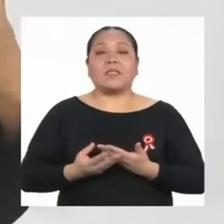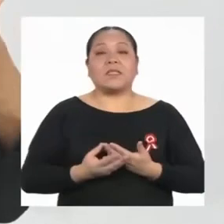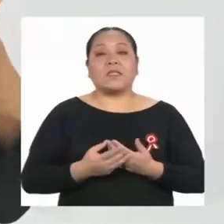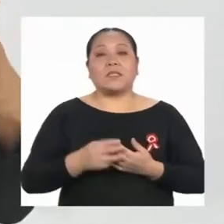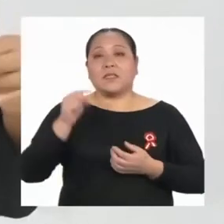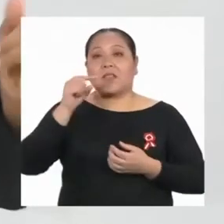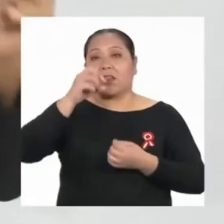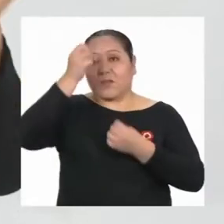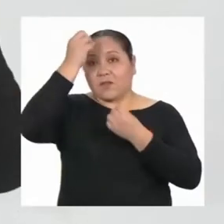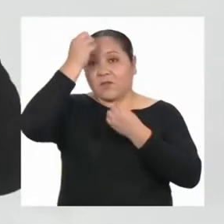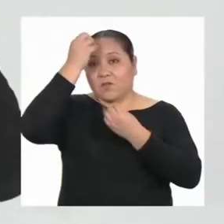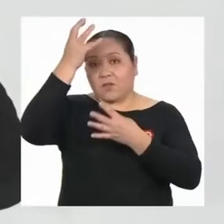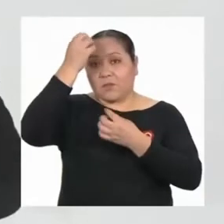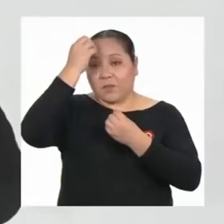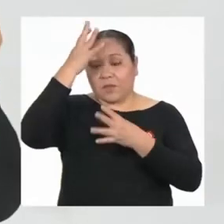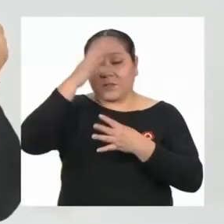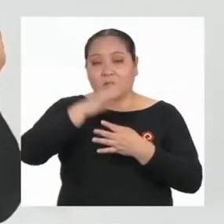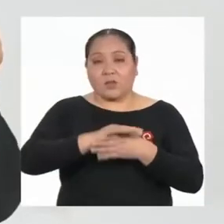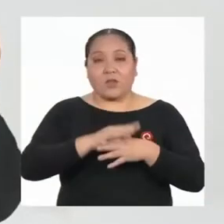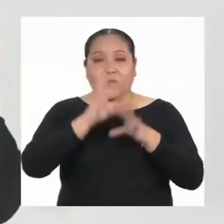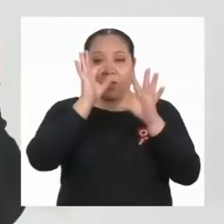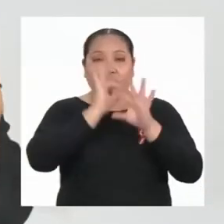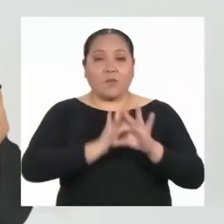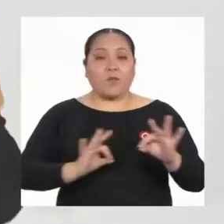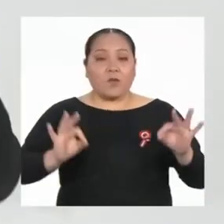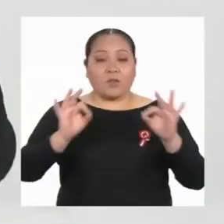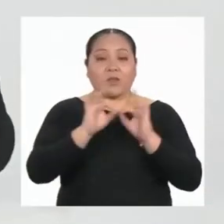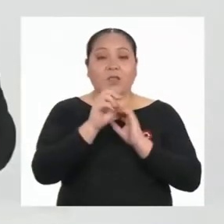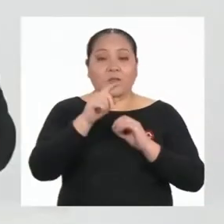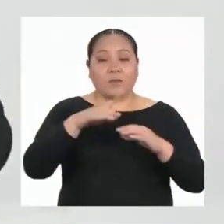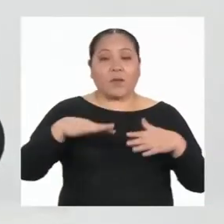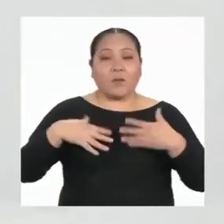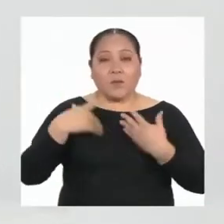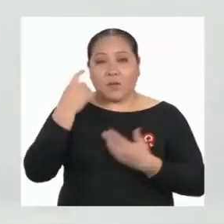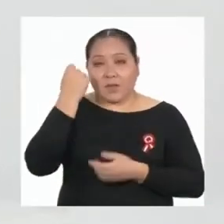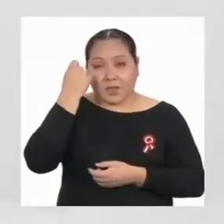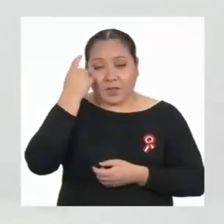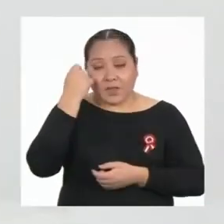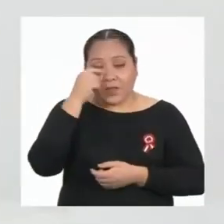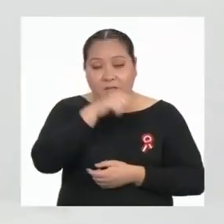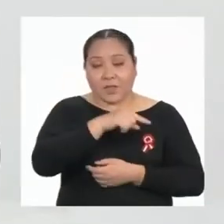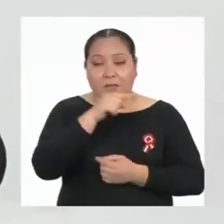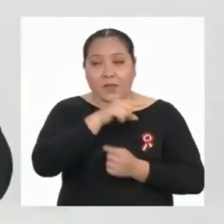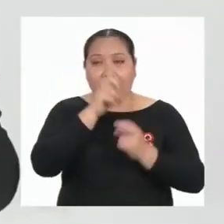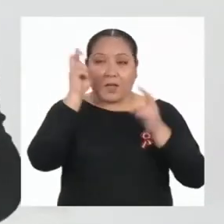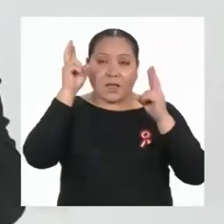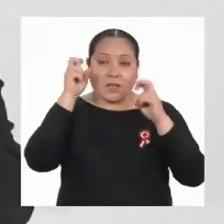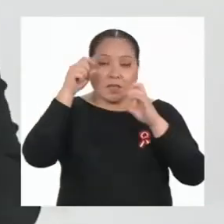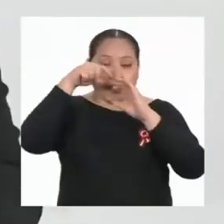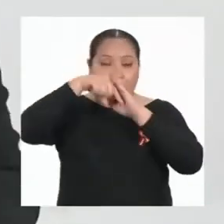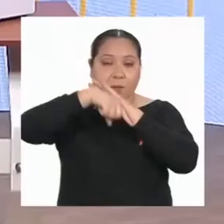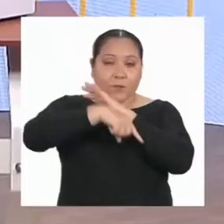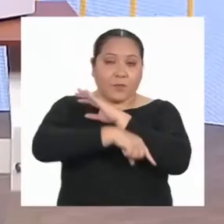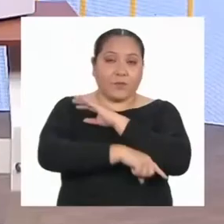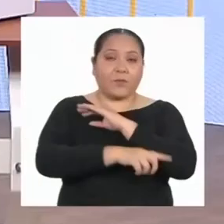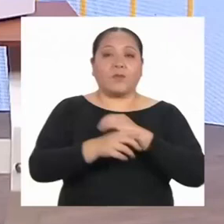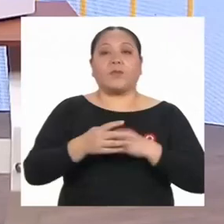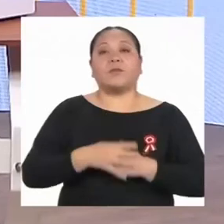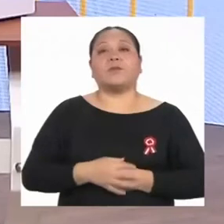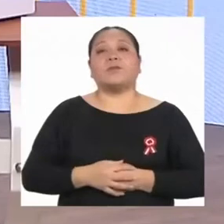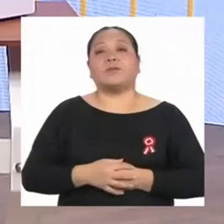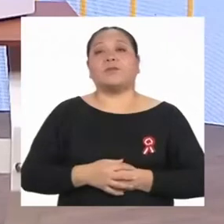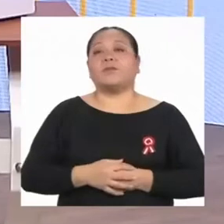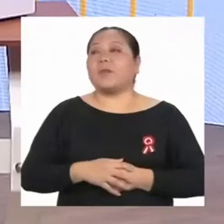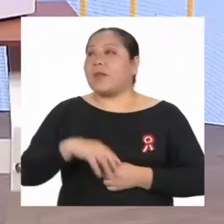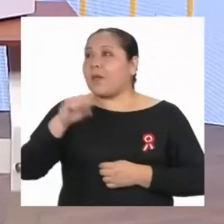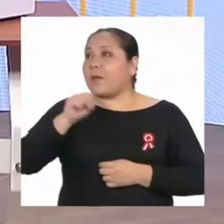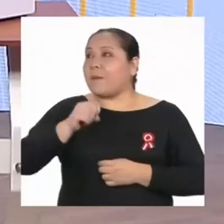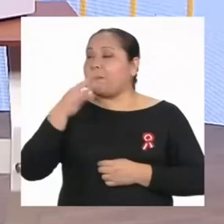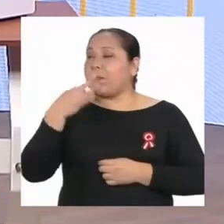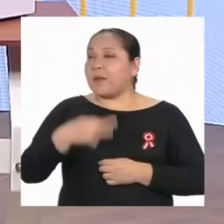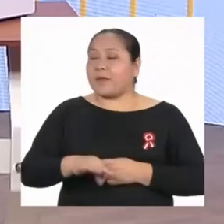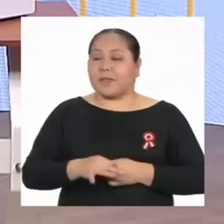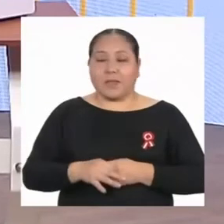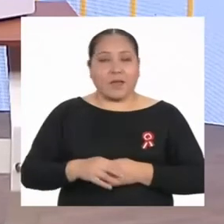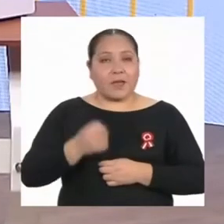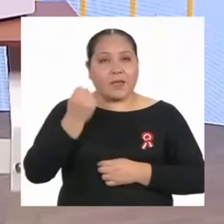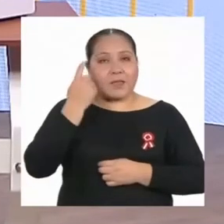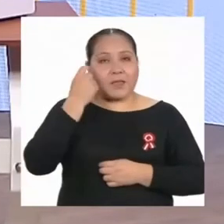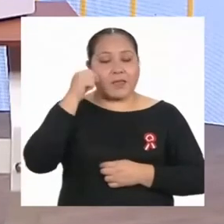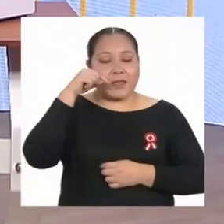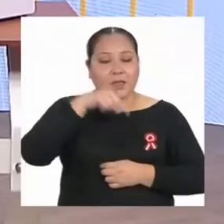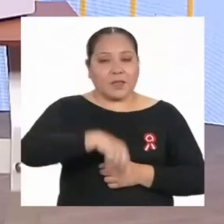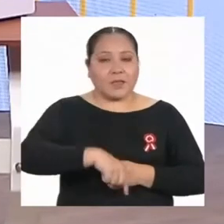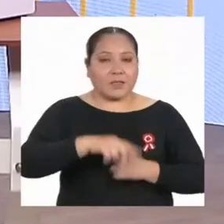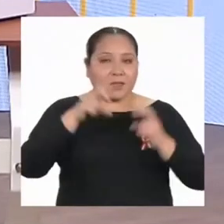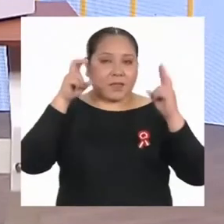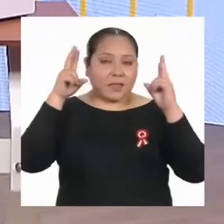y relevante con el fin de comprender la temática a profundidad. ¡Claro! Comprender esta